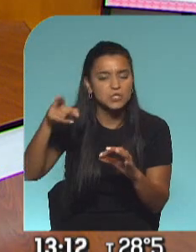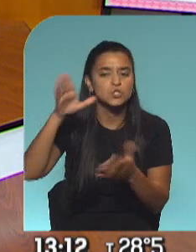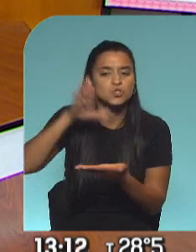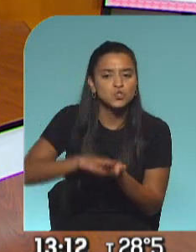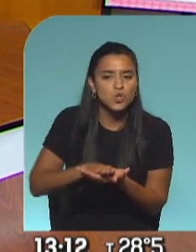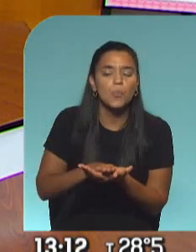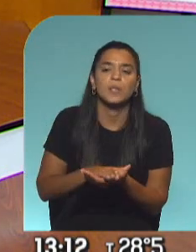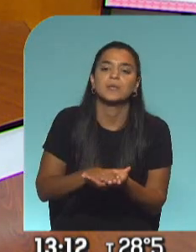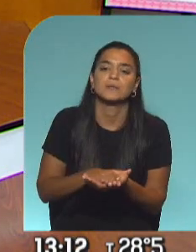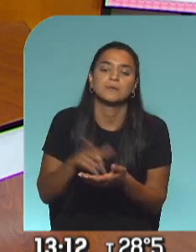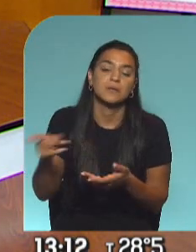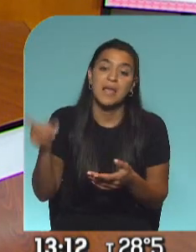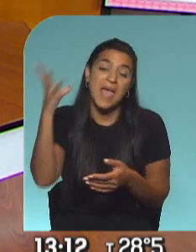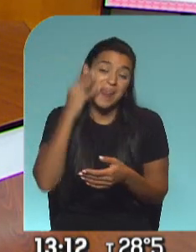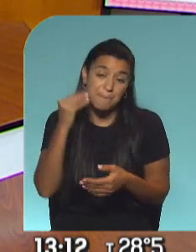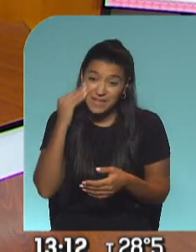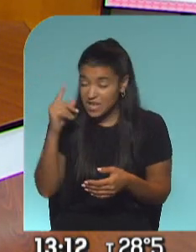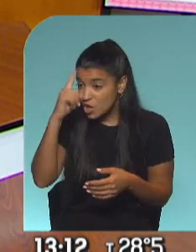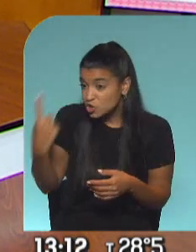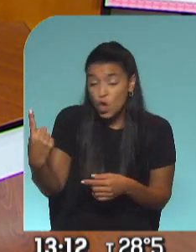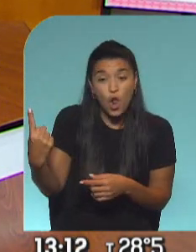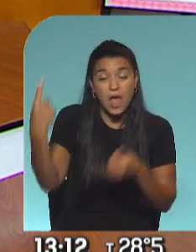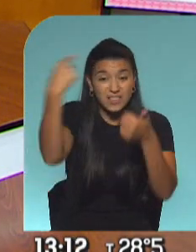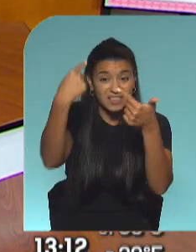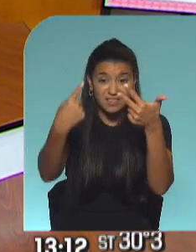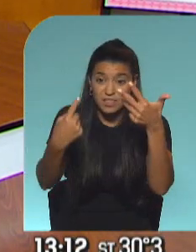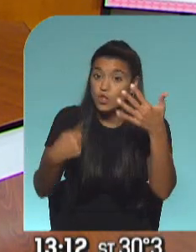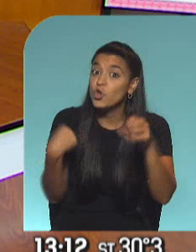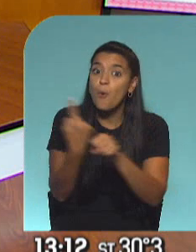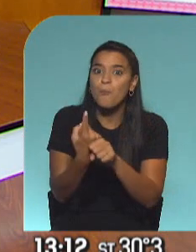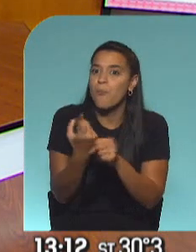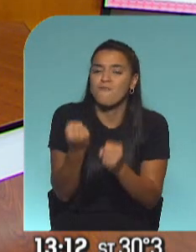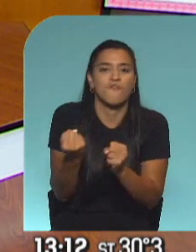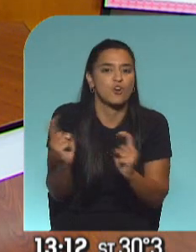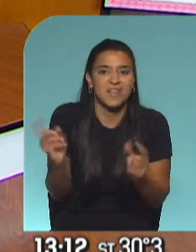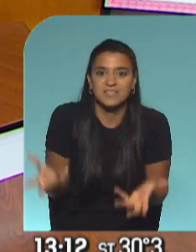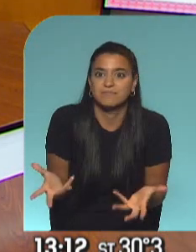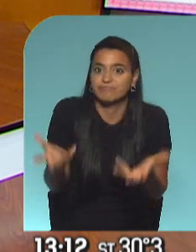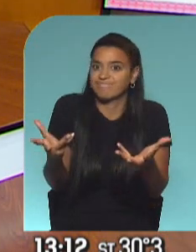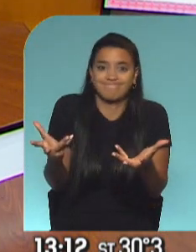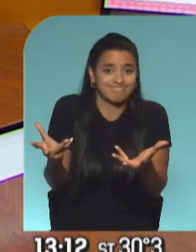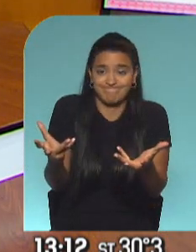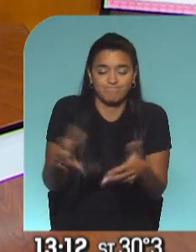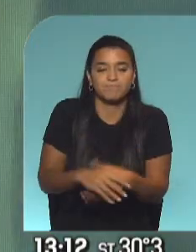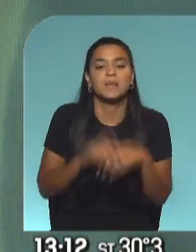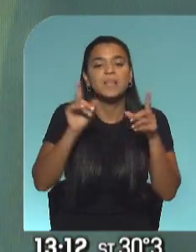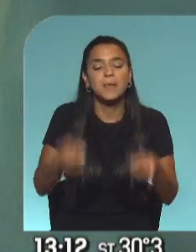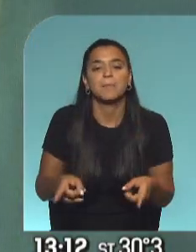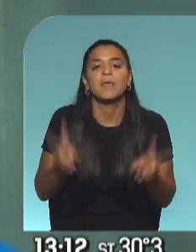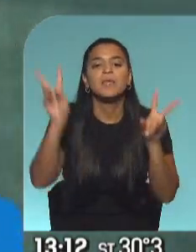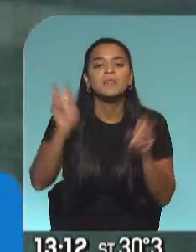de, por sí sola, Gran Bretaña, estos aspectos no lo va a poder fortalecer o potenciar. Y después está el tema